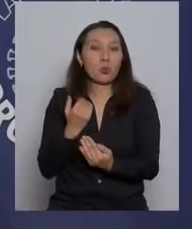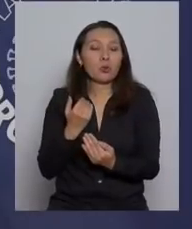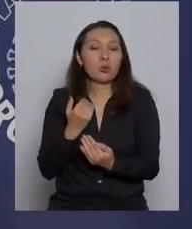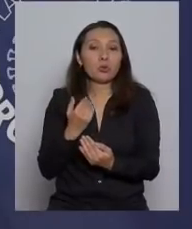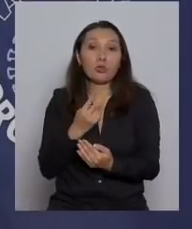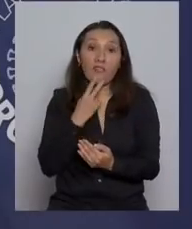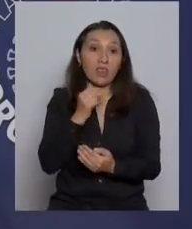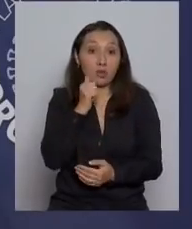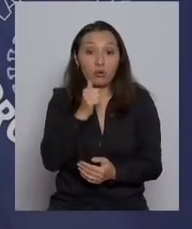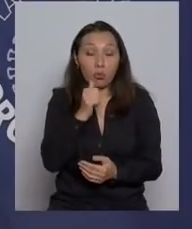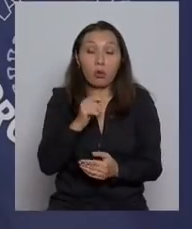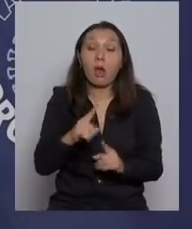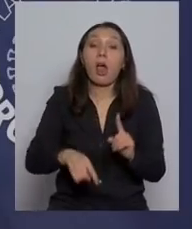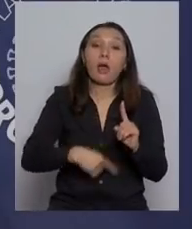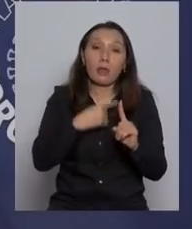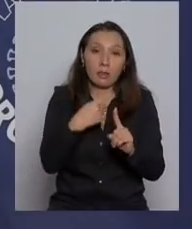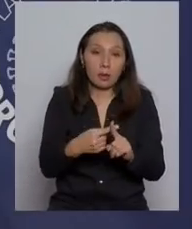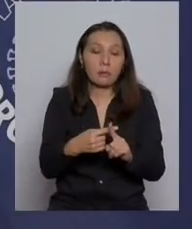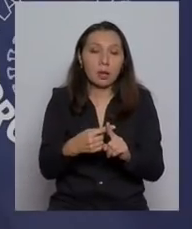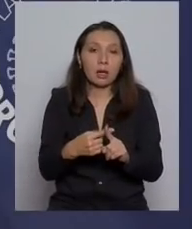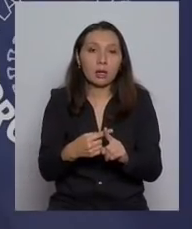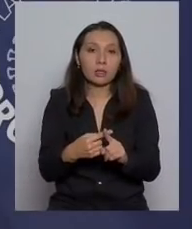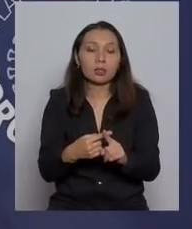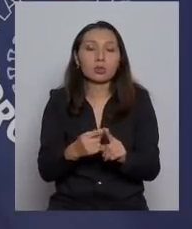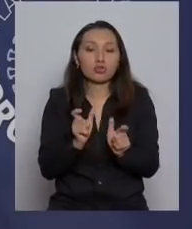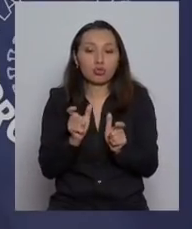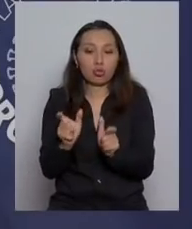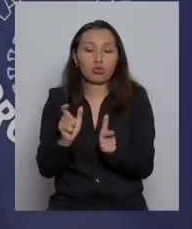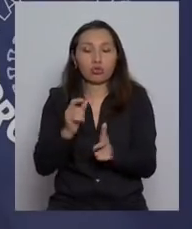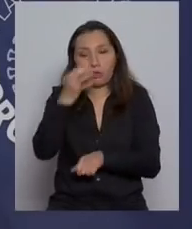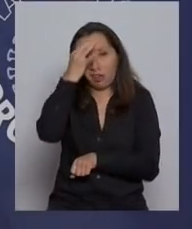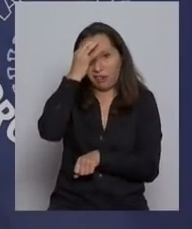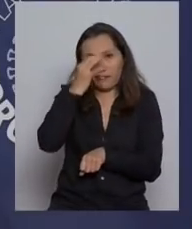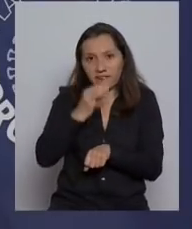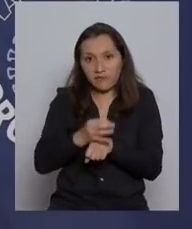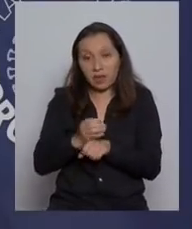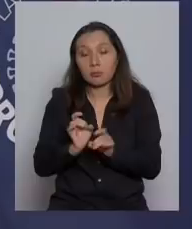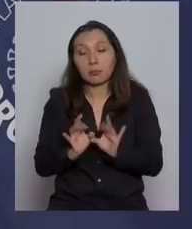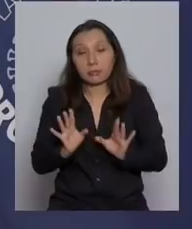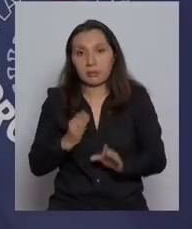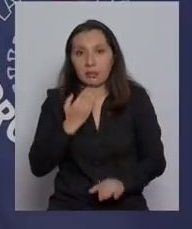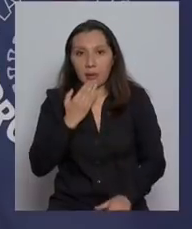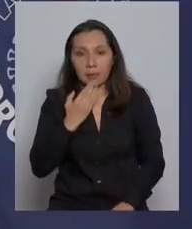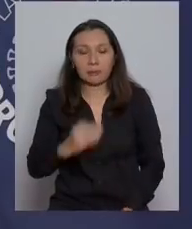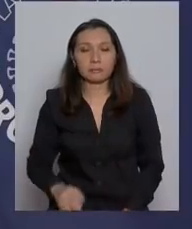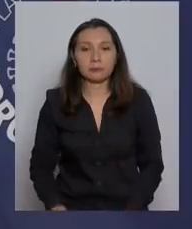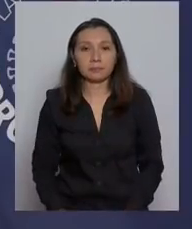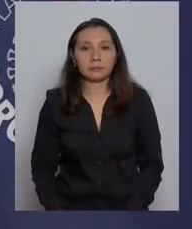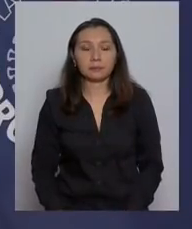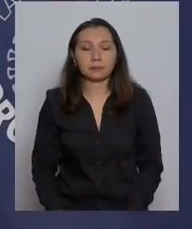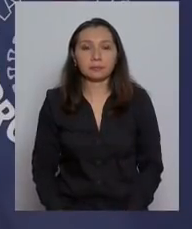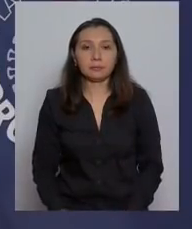de su vida diaria, sino el control de su enfermedad también.